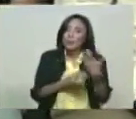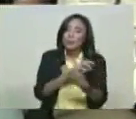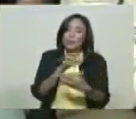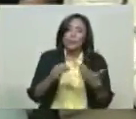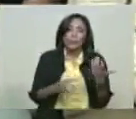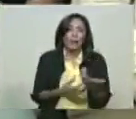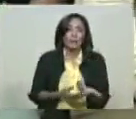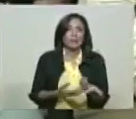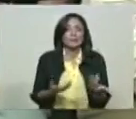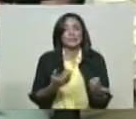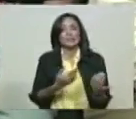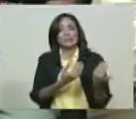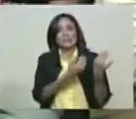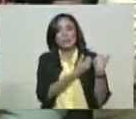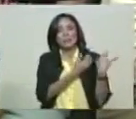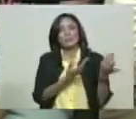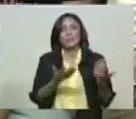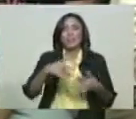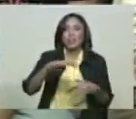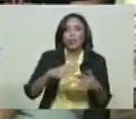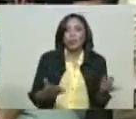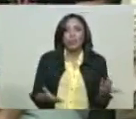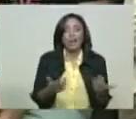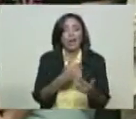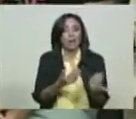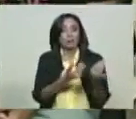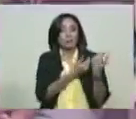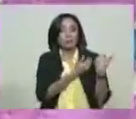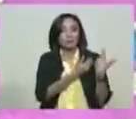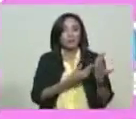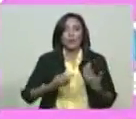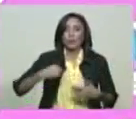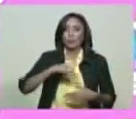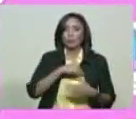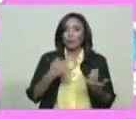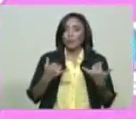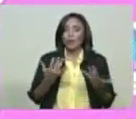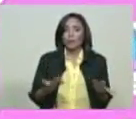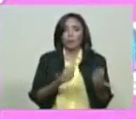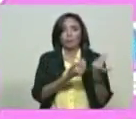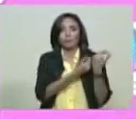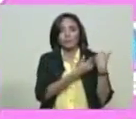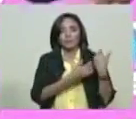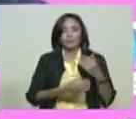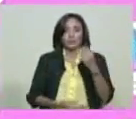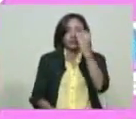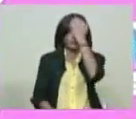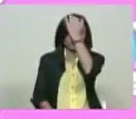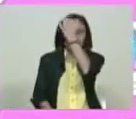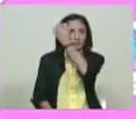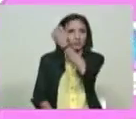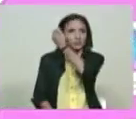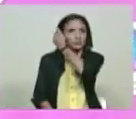y la responsabilidad es nuestra es mía es mía es tuya